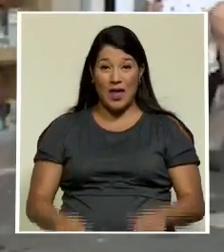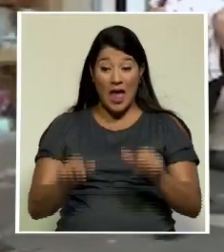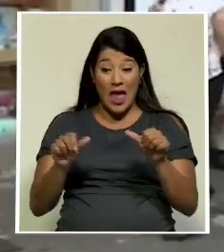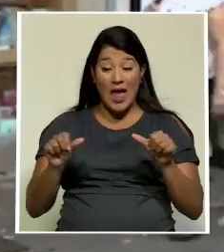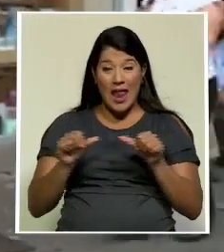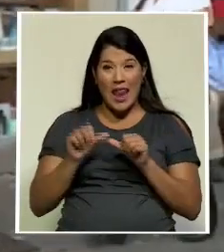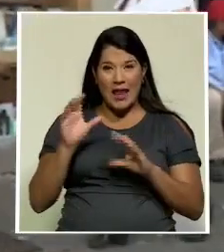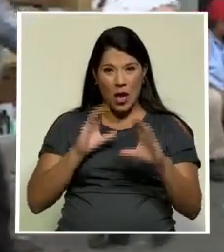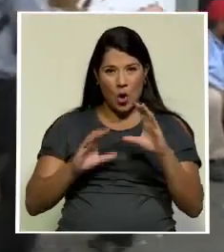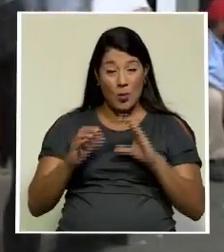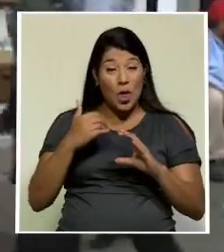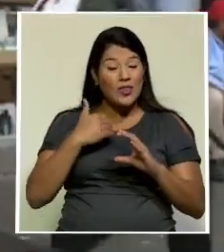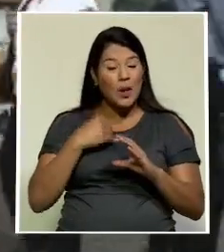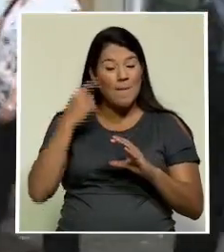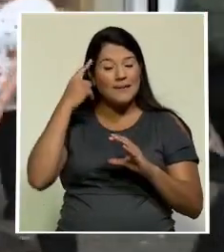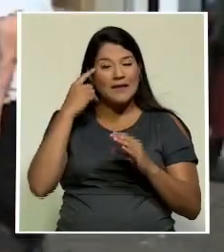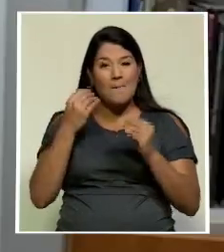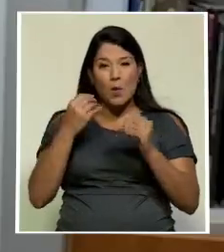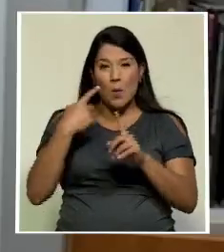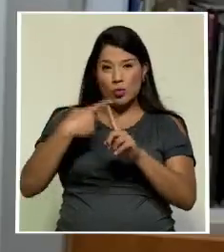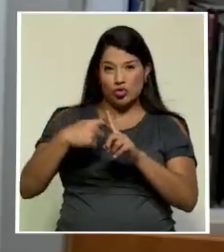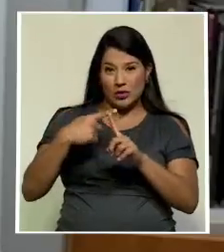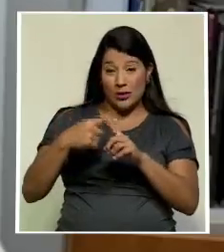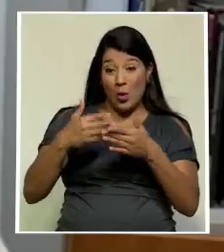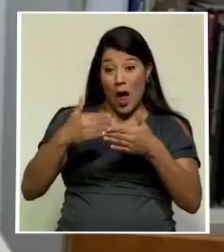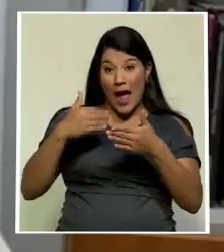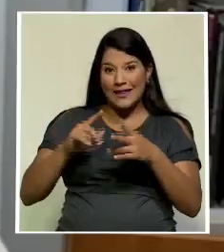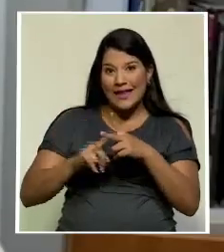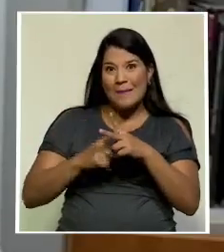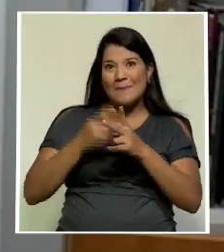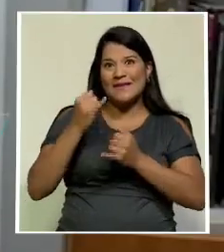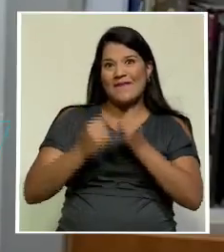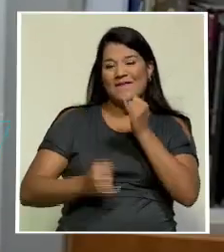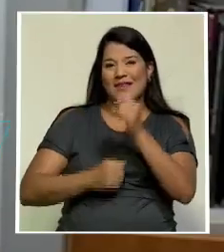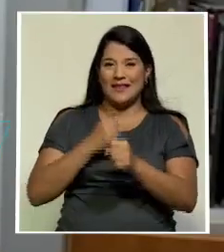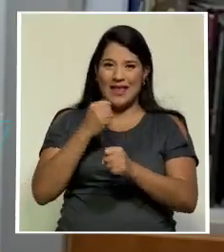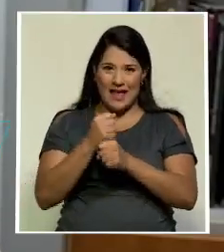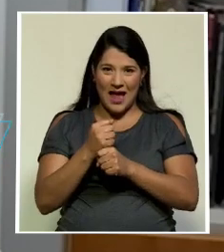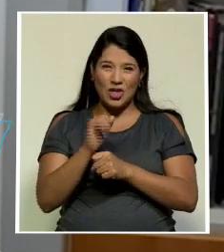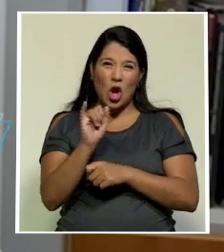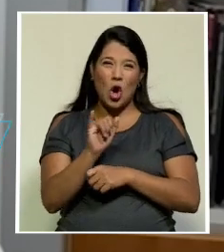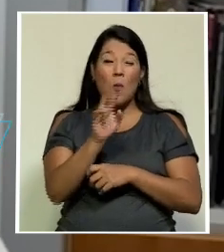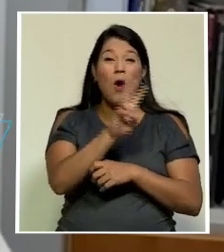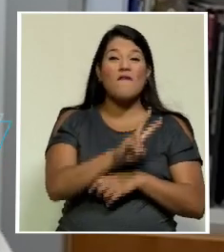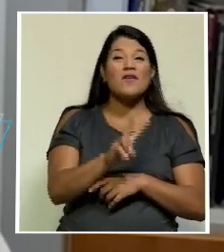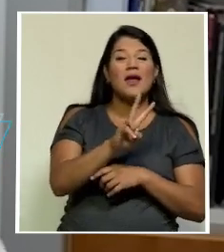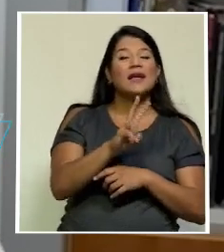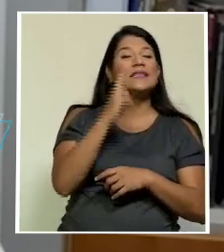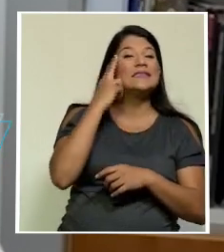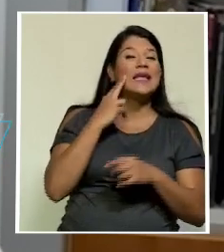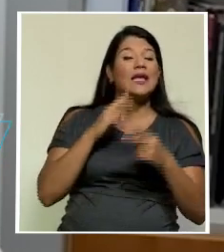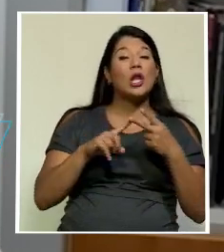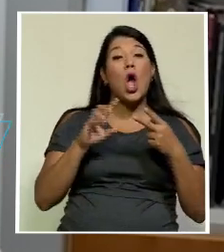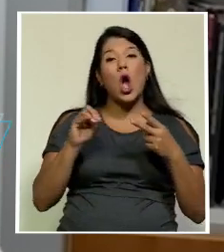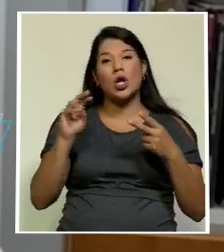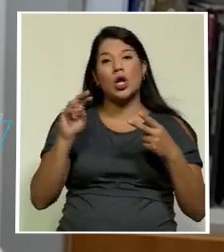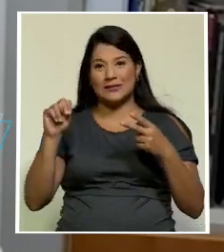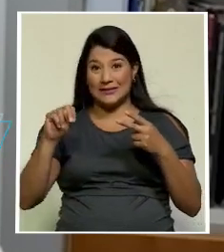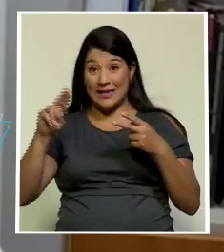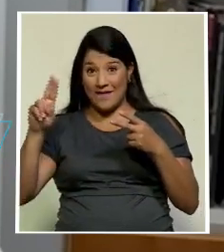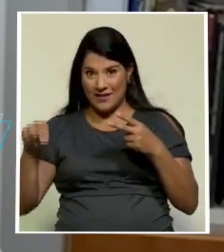un optimismo relativo de cara a las fechas más importantes de venta como lo son el Viernes Negro y la Navidad.